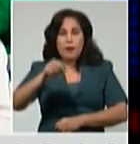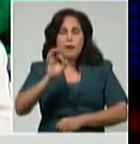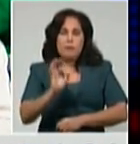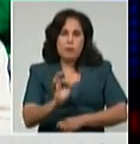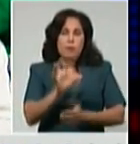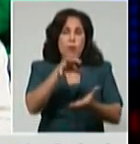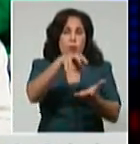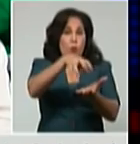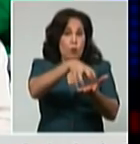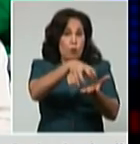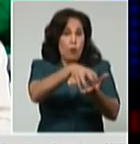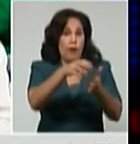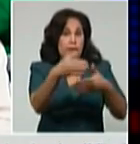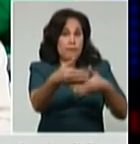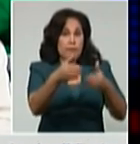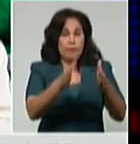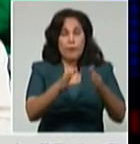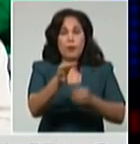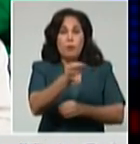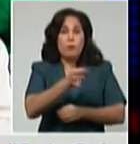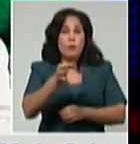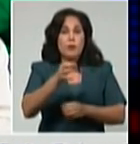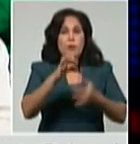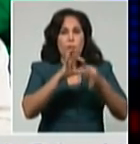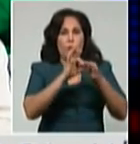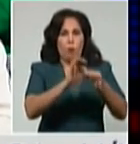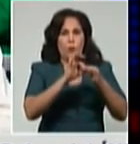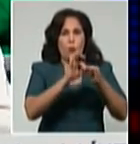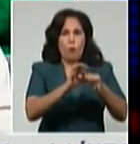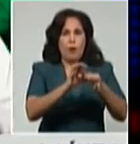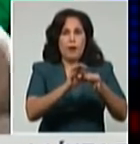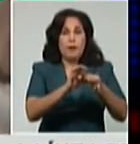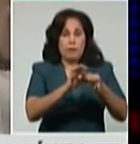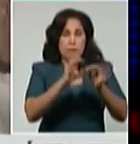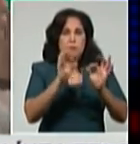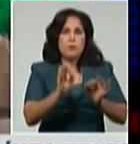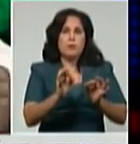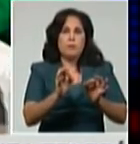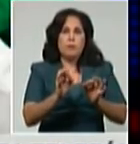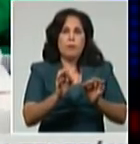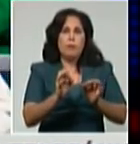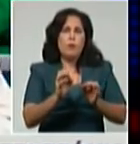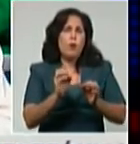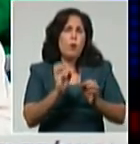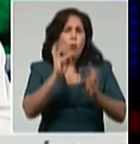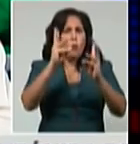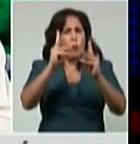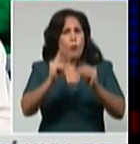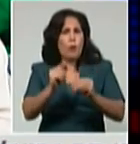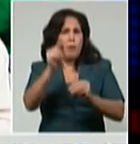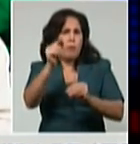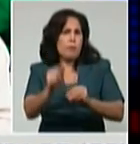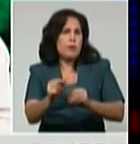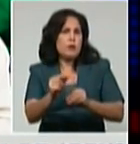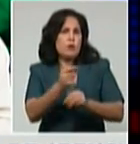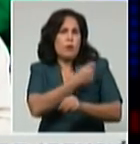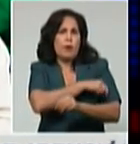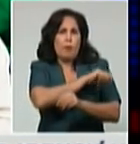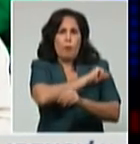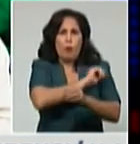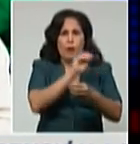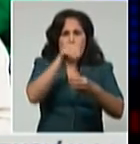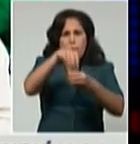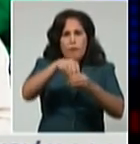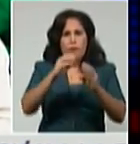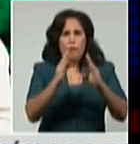el municipio de Guanes. Por tasa, la tasa hasta el día de ayer, con los casos